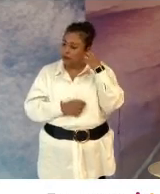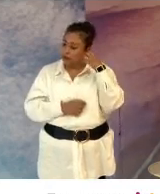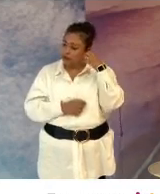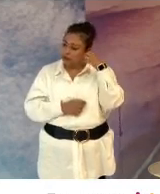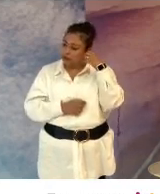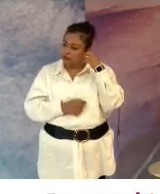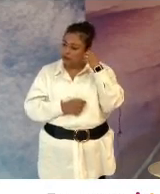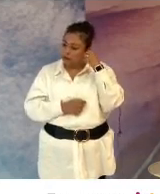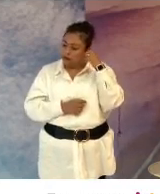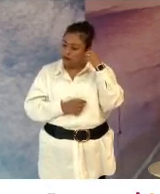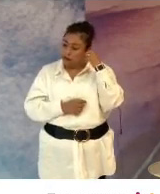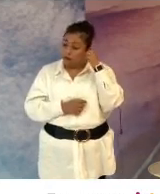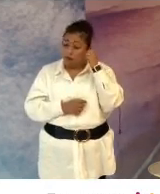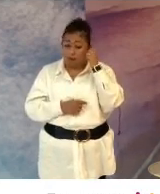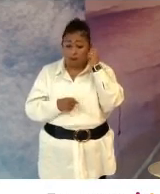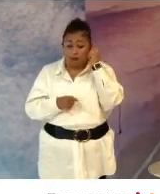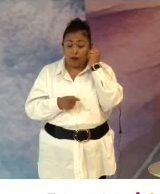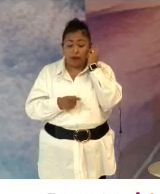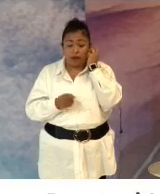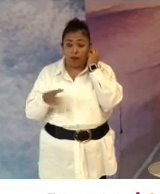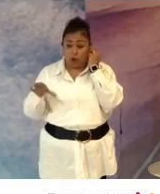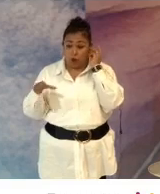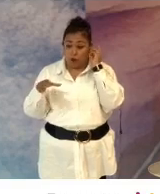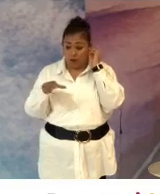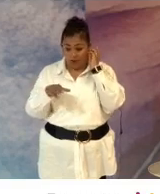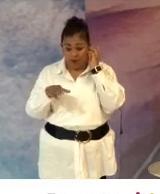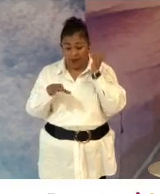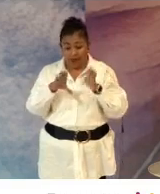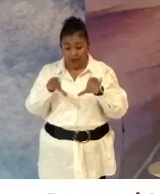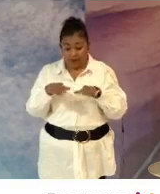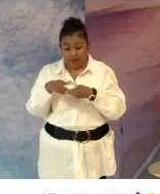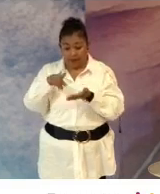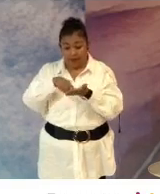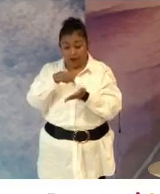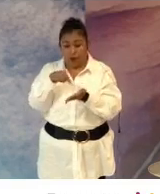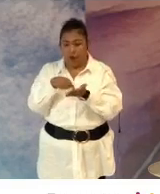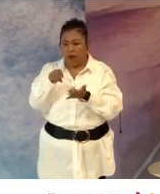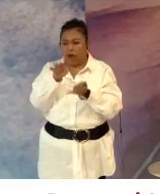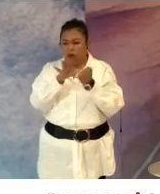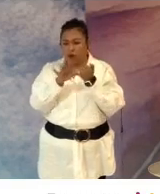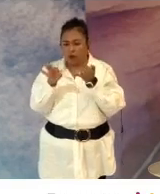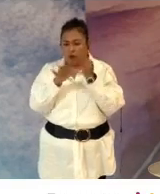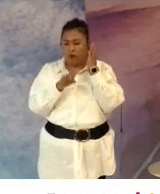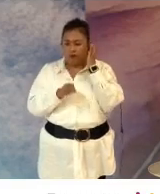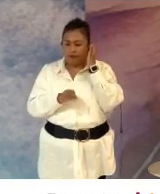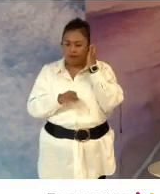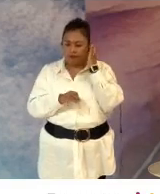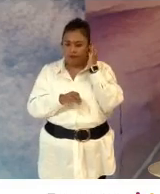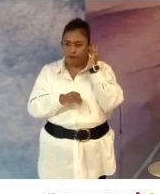las comunidades basadas en lugares. Y lo último que voy a decir es,